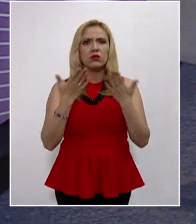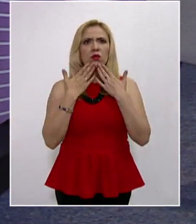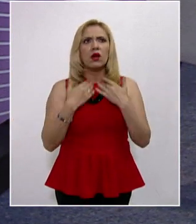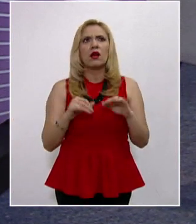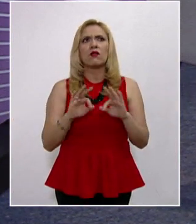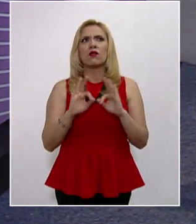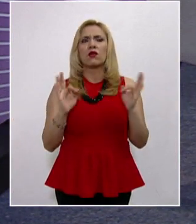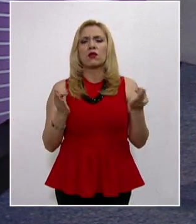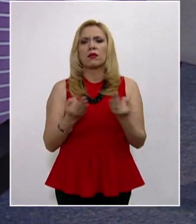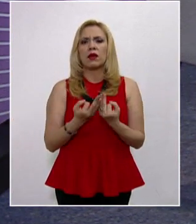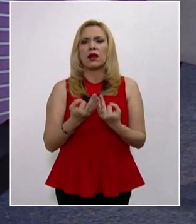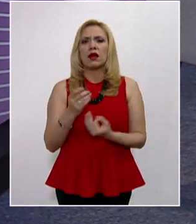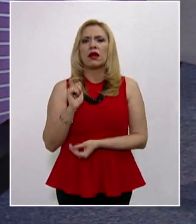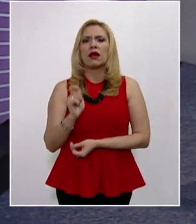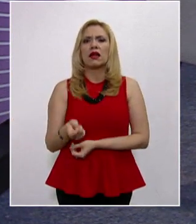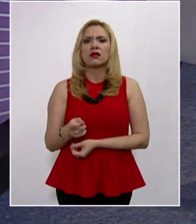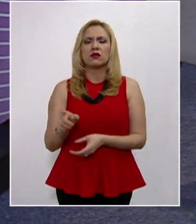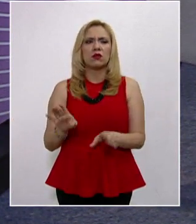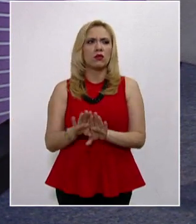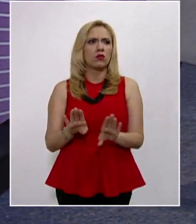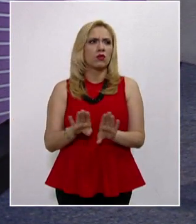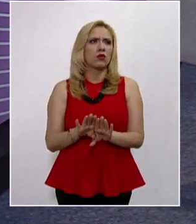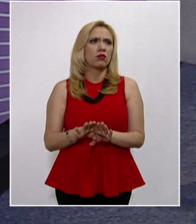forma de poder